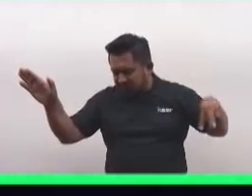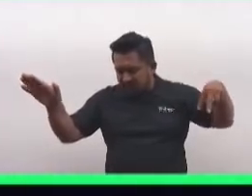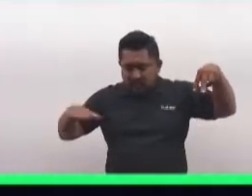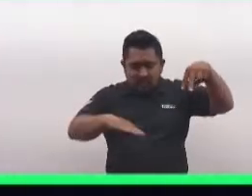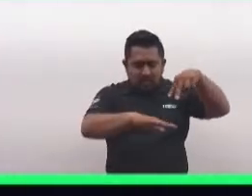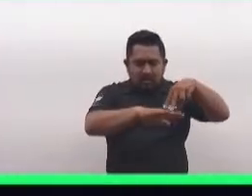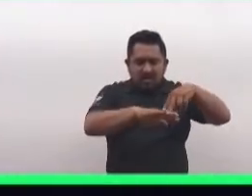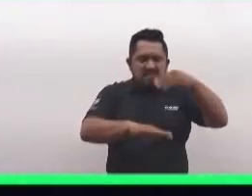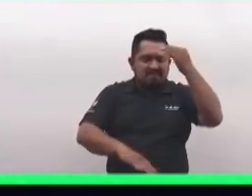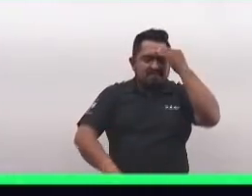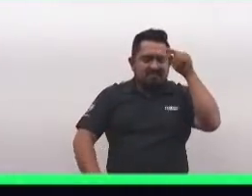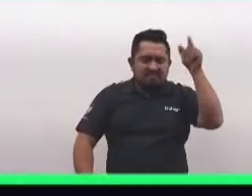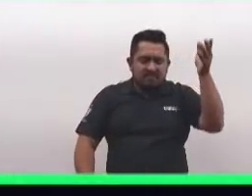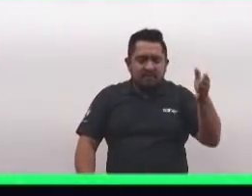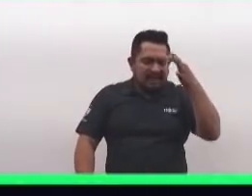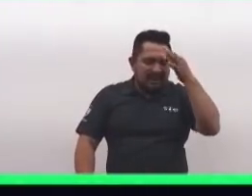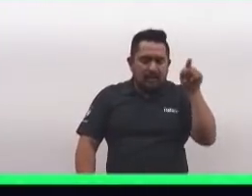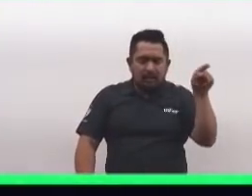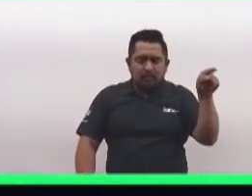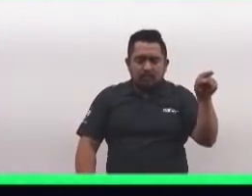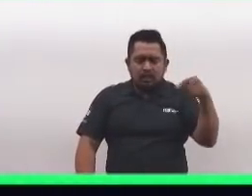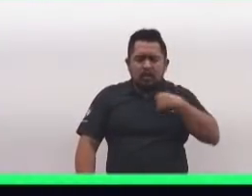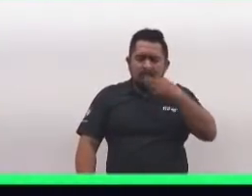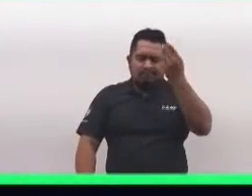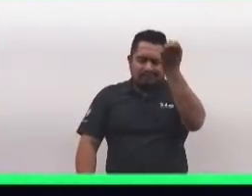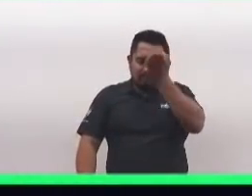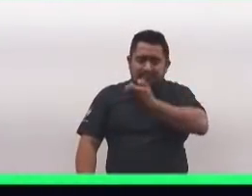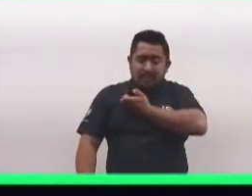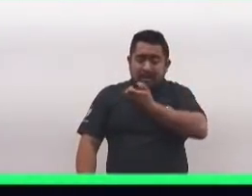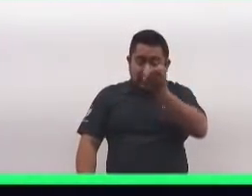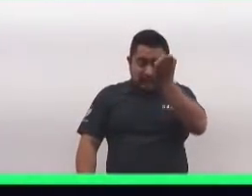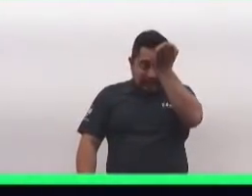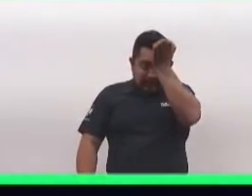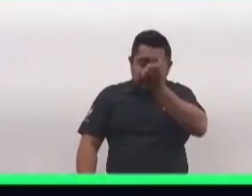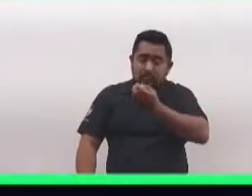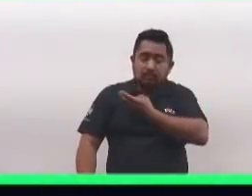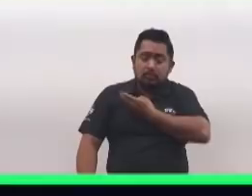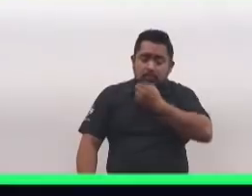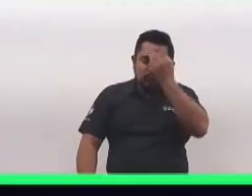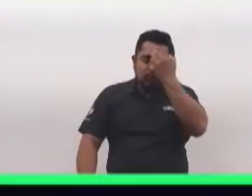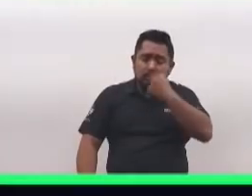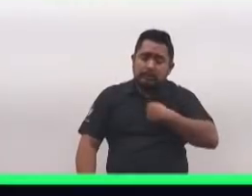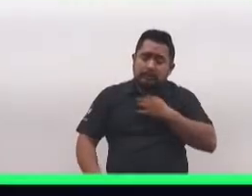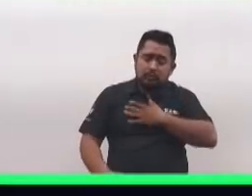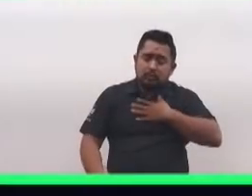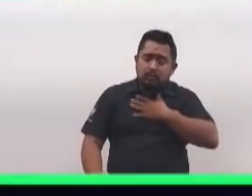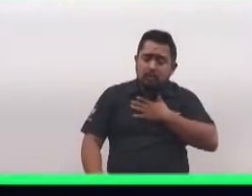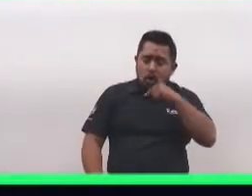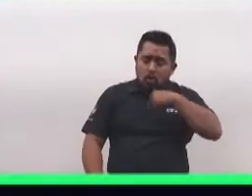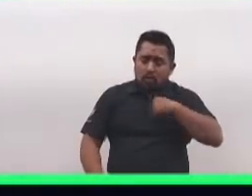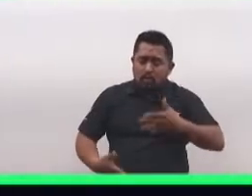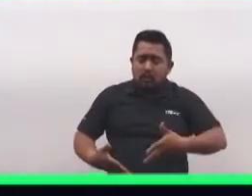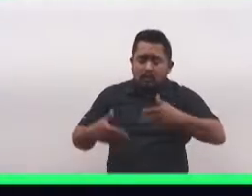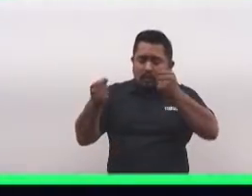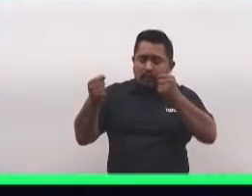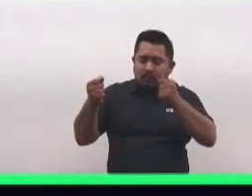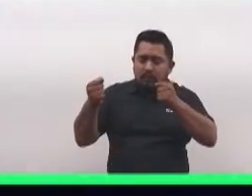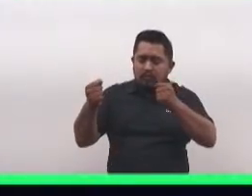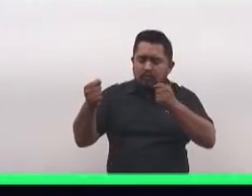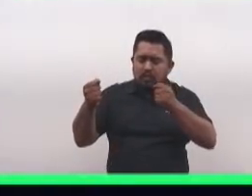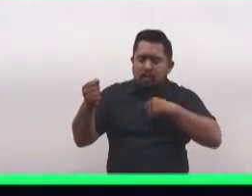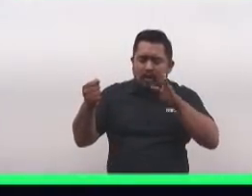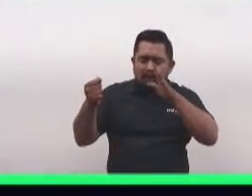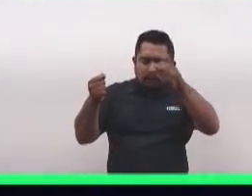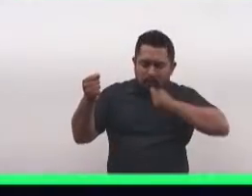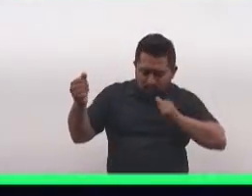pecados y resucita este tercer día me arrepiento señor soy pecador perdóname salva a mi alma hoy para